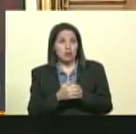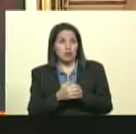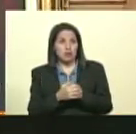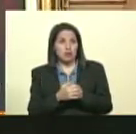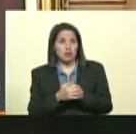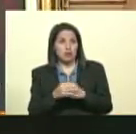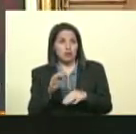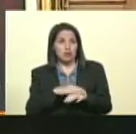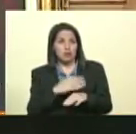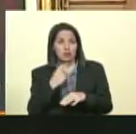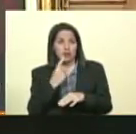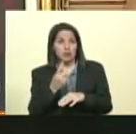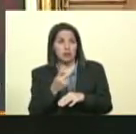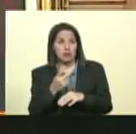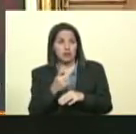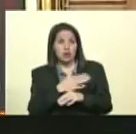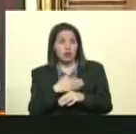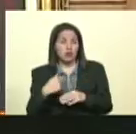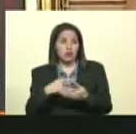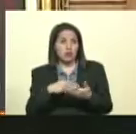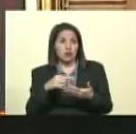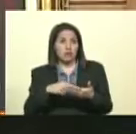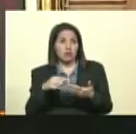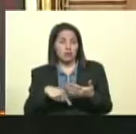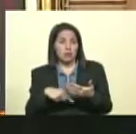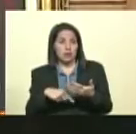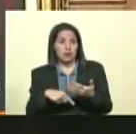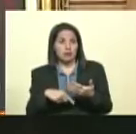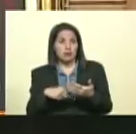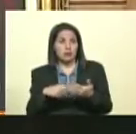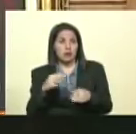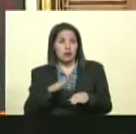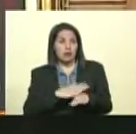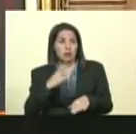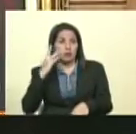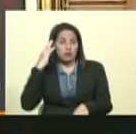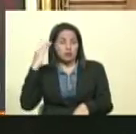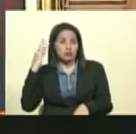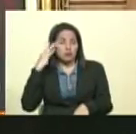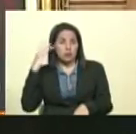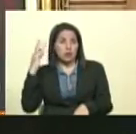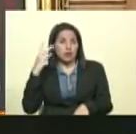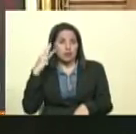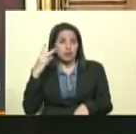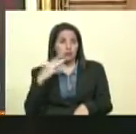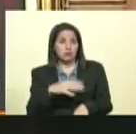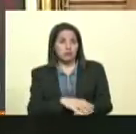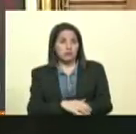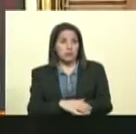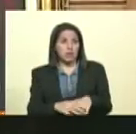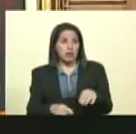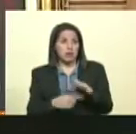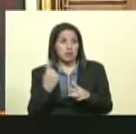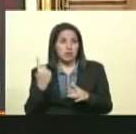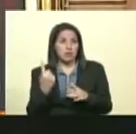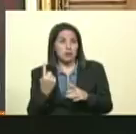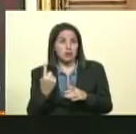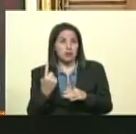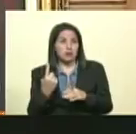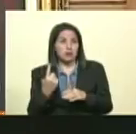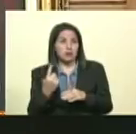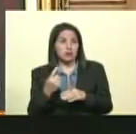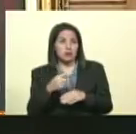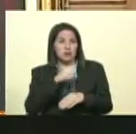Porque yo dije, yo quiero firmar ese contrato. Porque esto es un sueño para nosotros. Firmar por primera vez en la historia